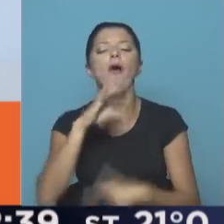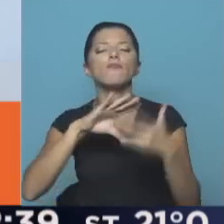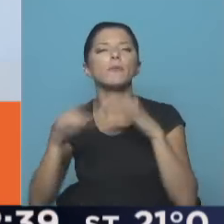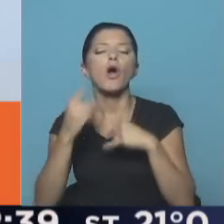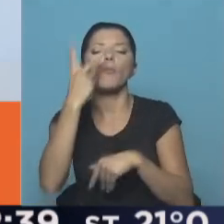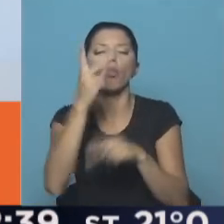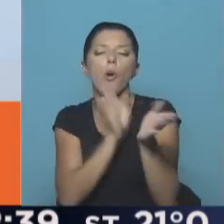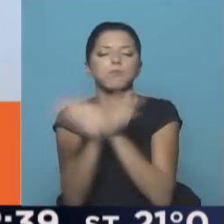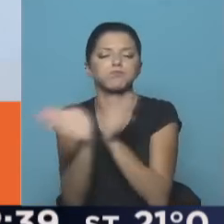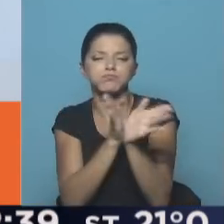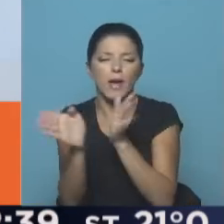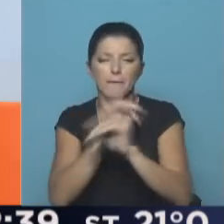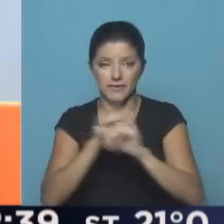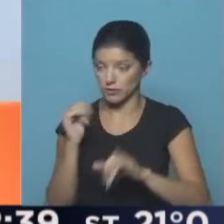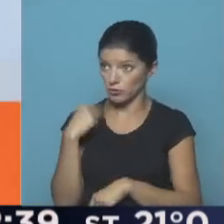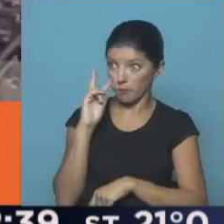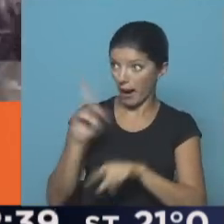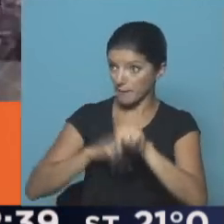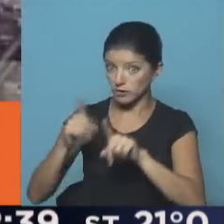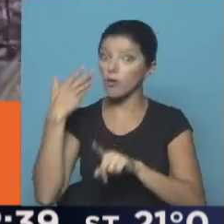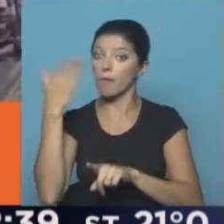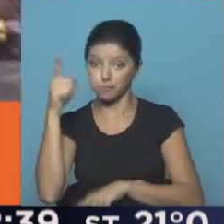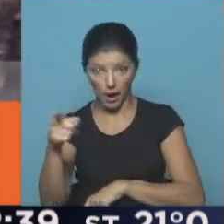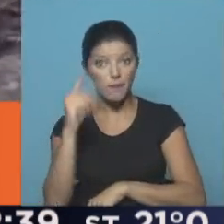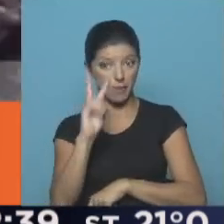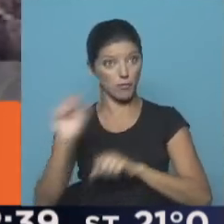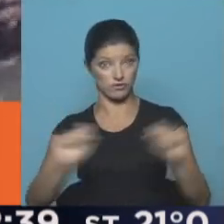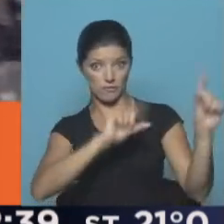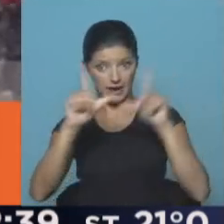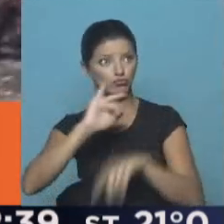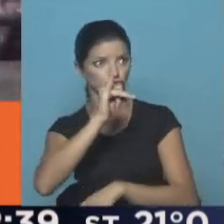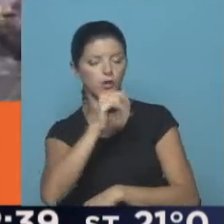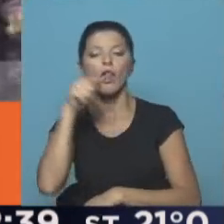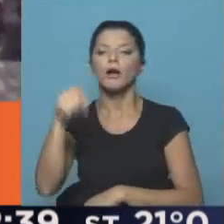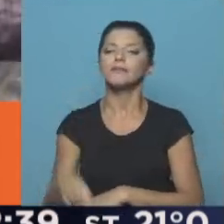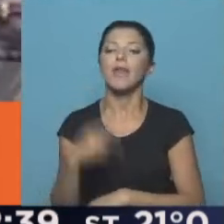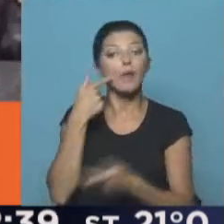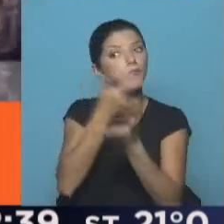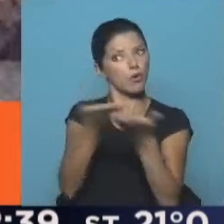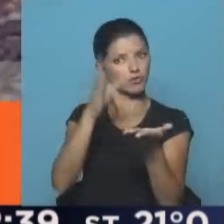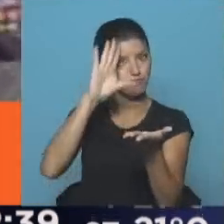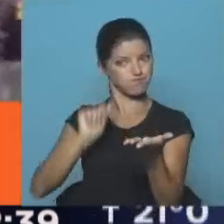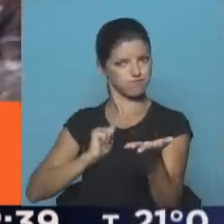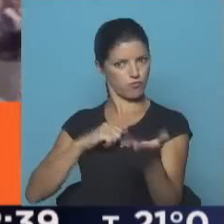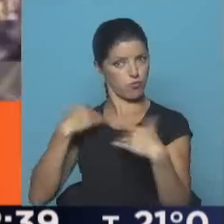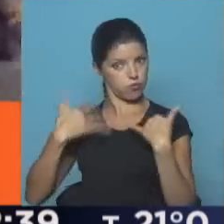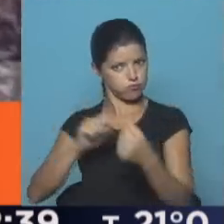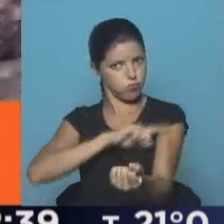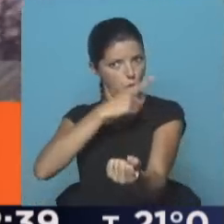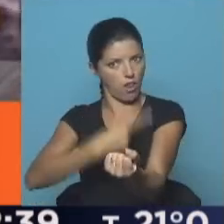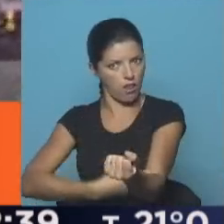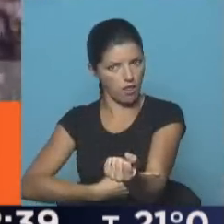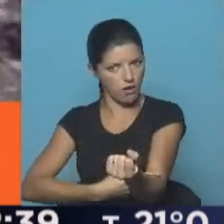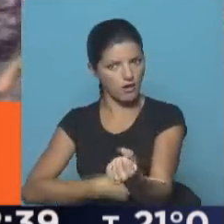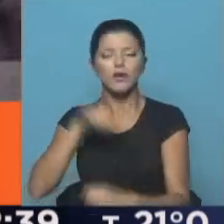partida de exhibición. Estamos viendo las imágenes, Natalia, mientras vos hablas estábamos viendo de ostentación de su poderío militar, que en realidad, si uno mira así, a lo largo de